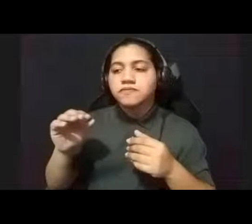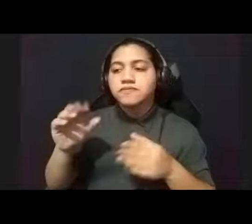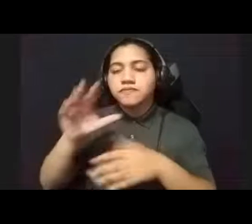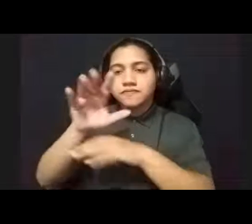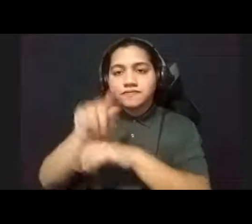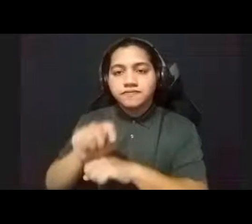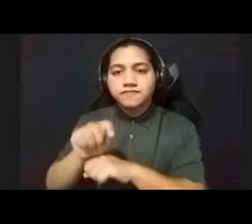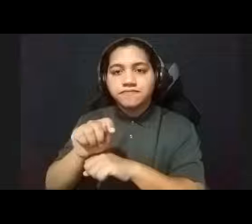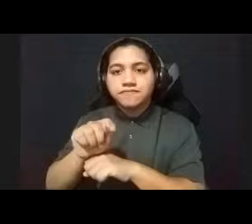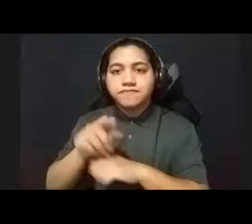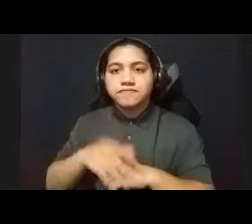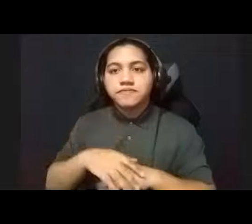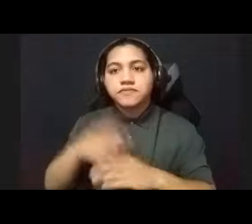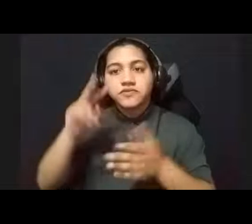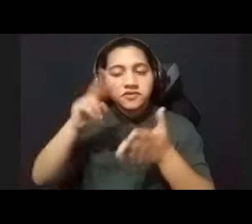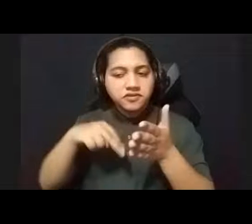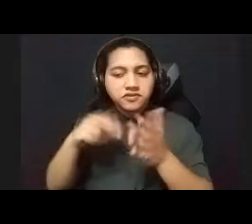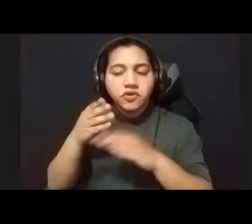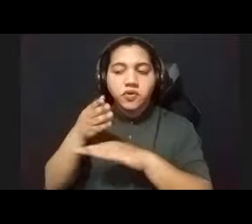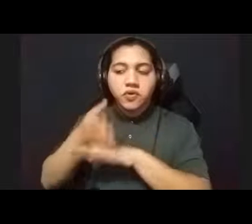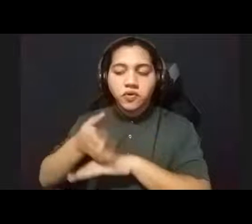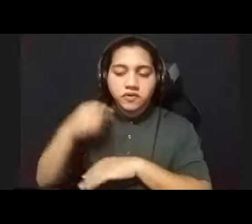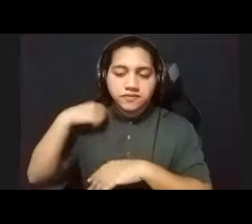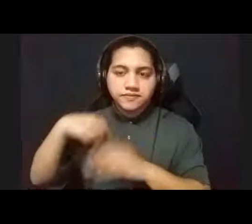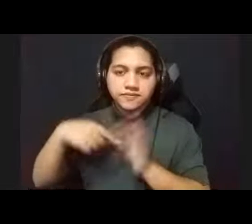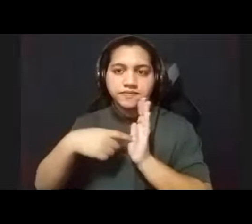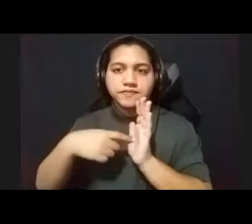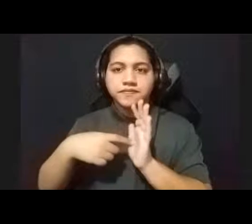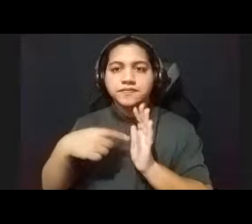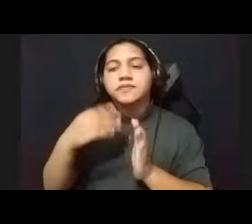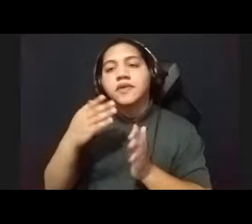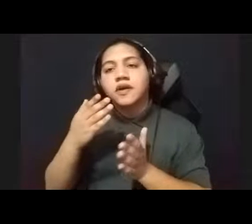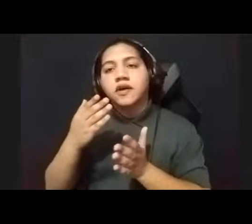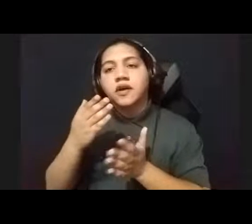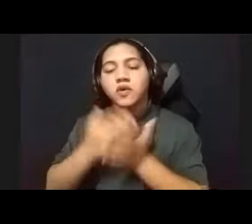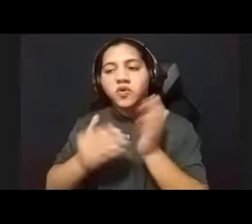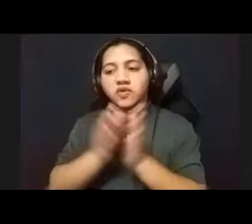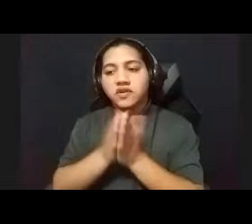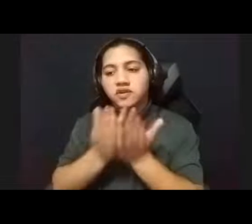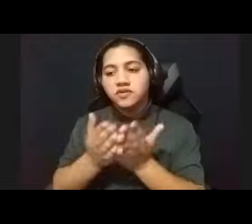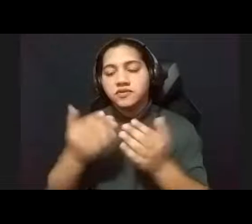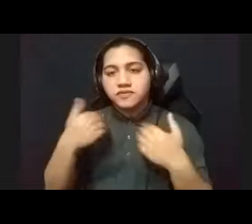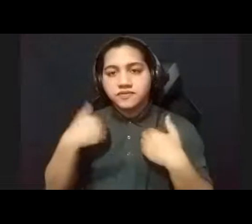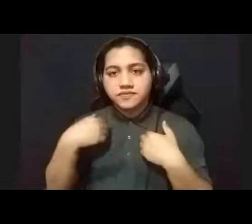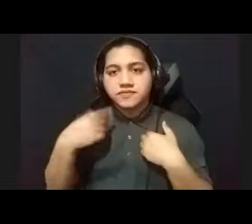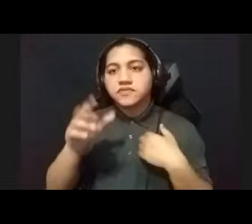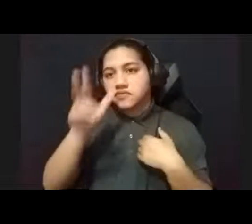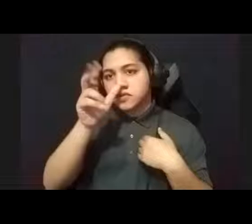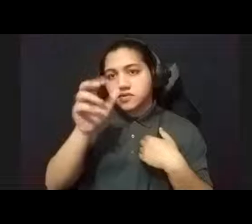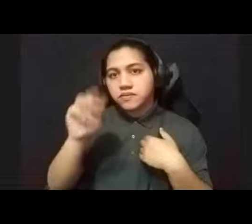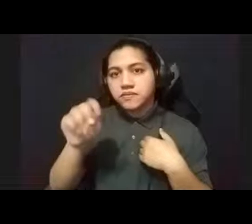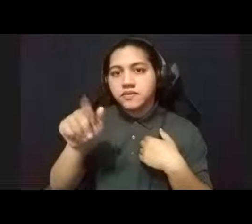comenzar leyendo, pero luego voy a enseñarles algunos de los libros que traje de la cucarachita